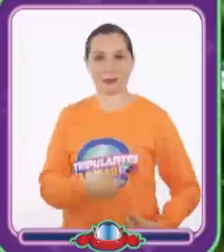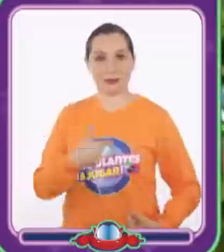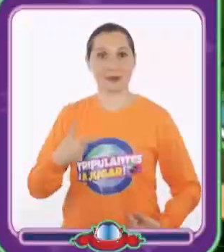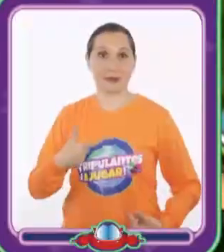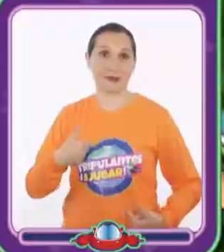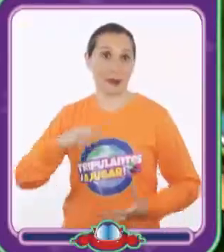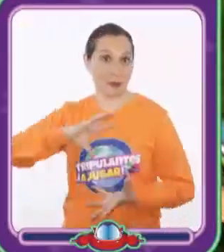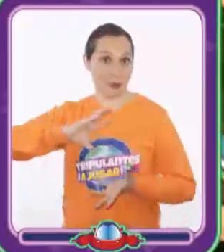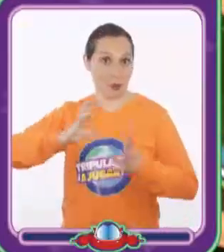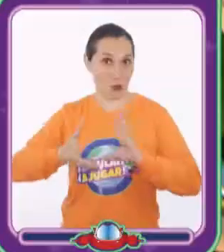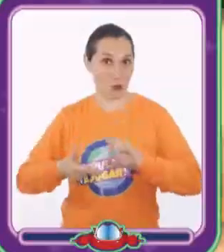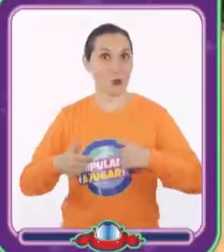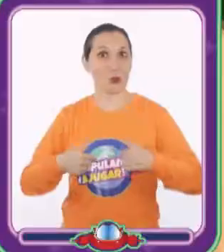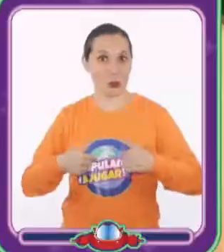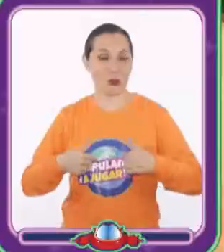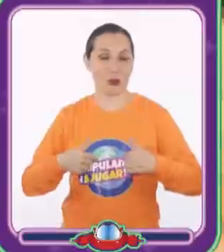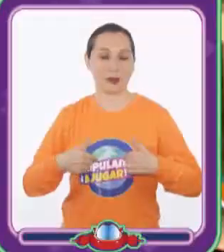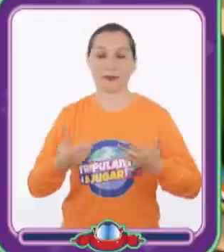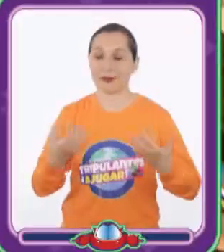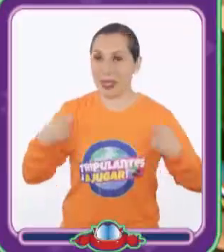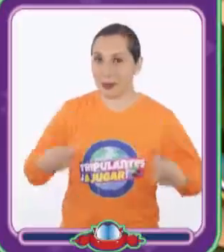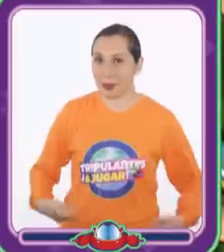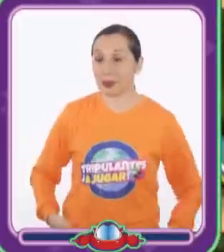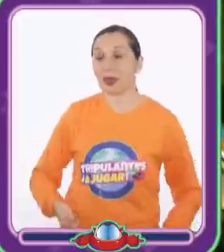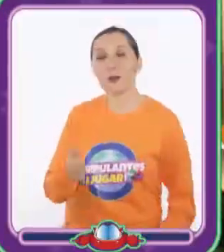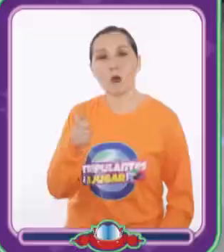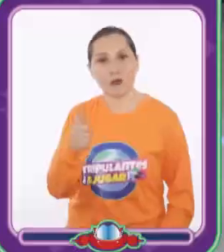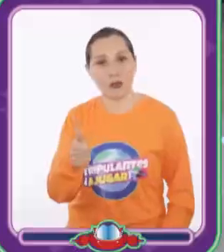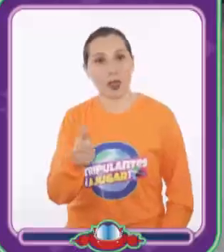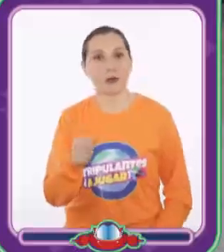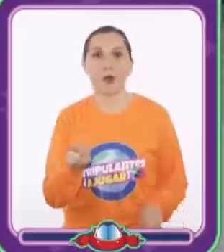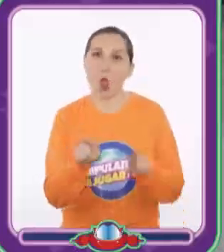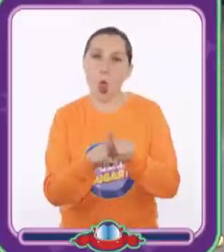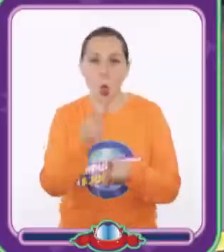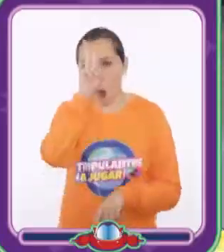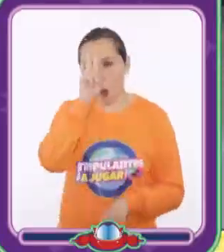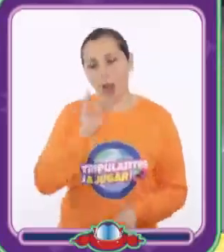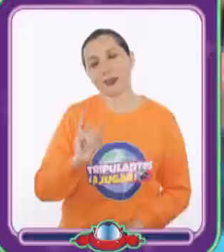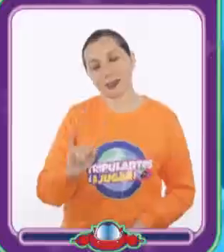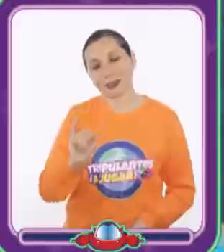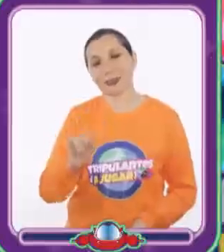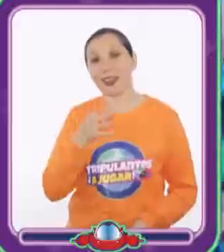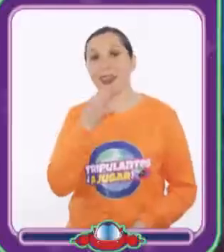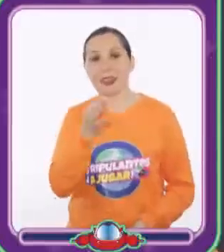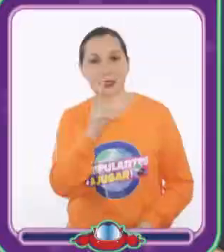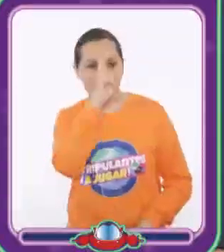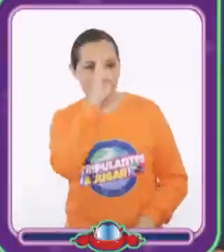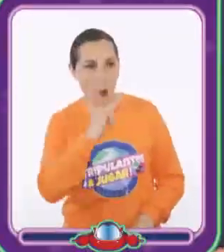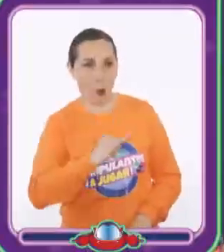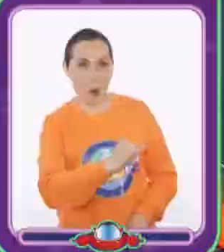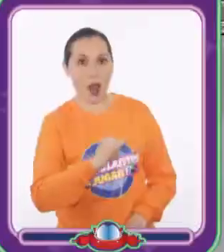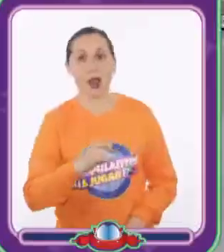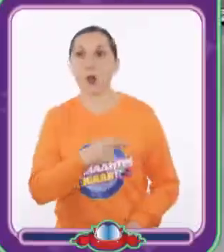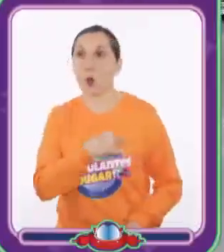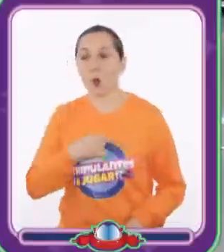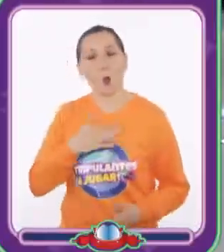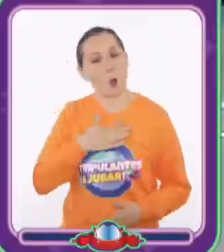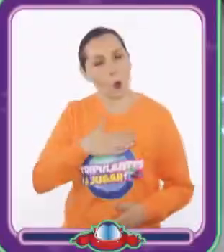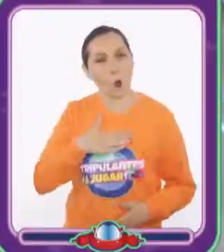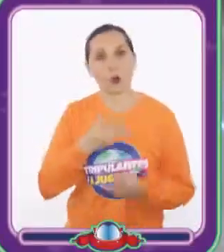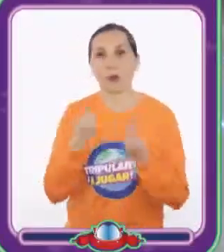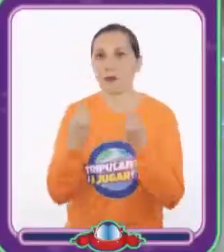camisa. Porque claro, aquí están los planetas, pero mira qué bien. A ver, como este. Claro, como este, dice Bruno. Me encanta el nombre. Y el tuyo